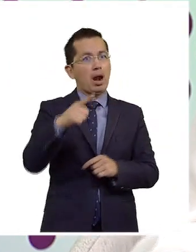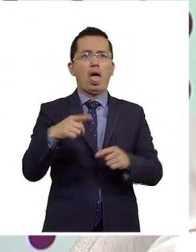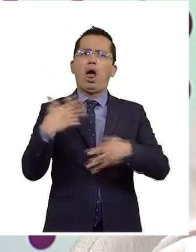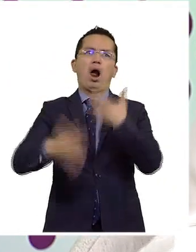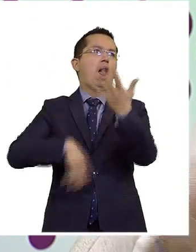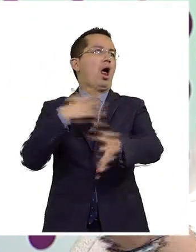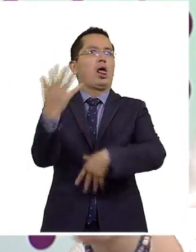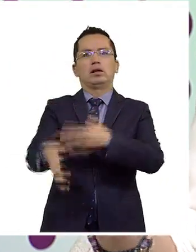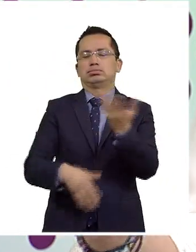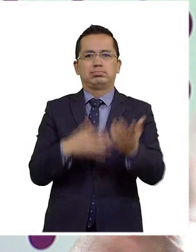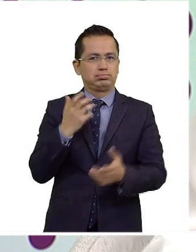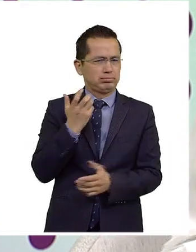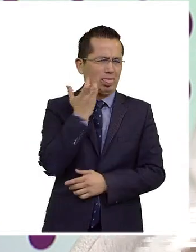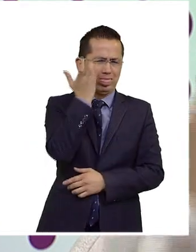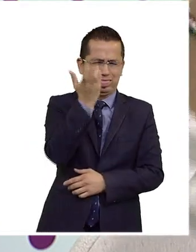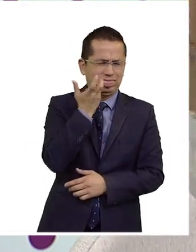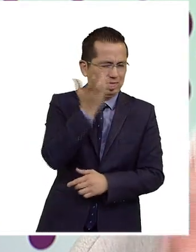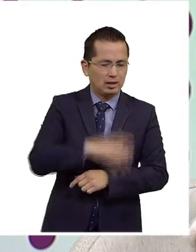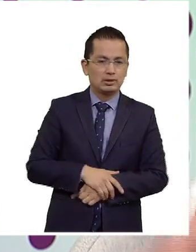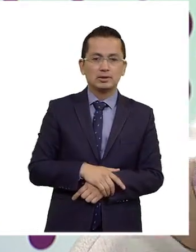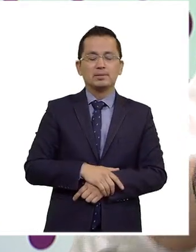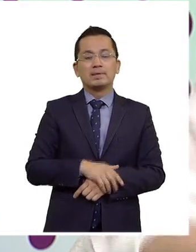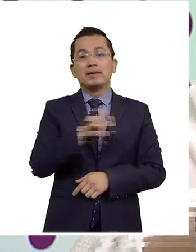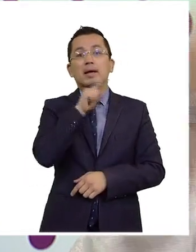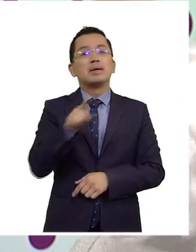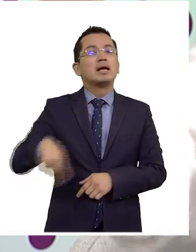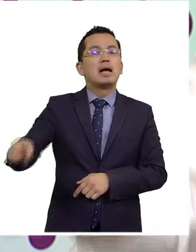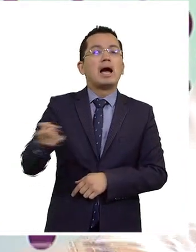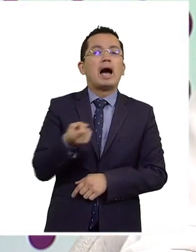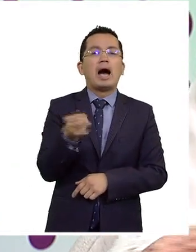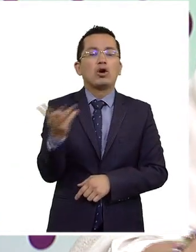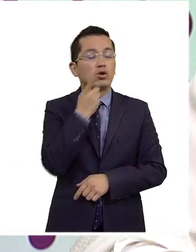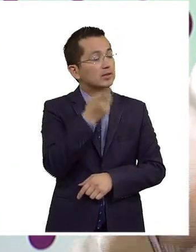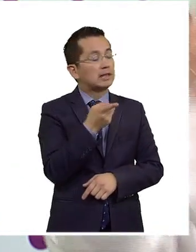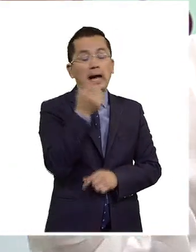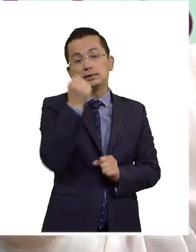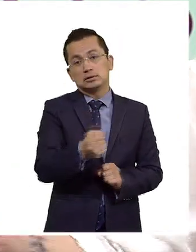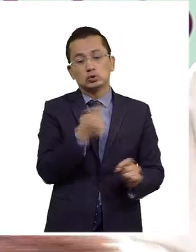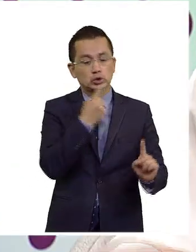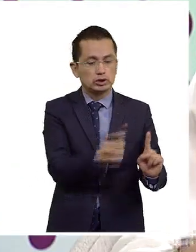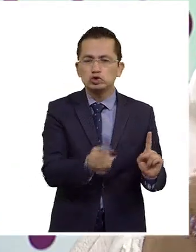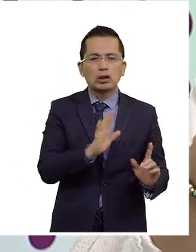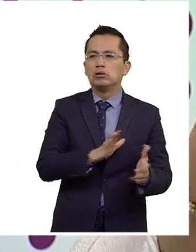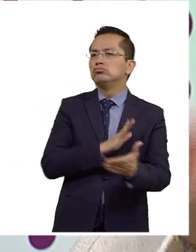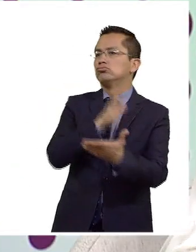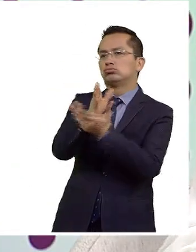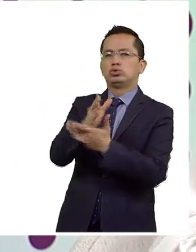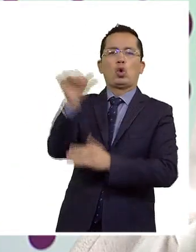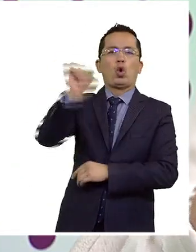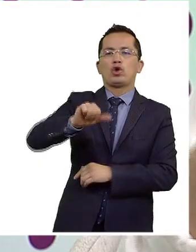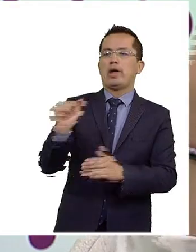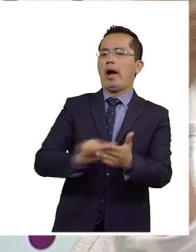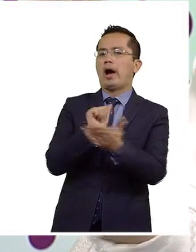es que van a ir los chicos y chicas a cambiar su acta un día y el otro otra vez, y el otro otra vez, y el otro otra